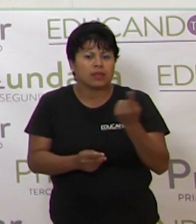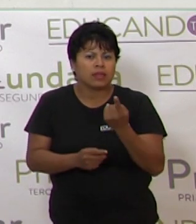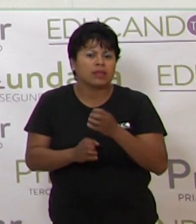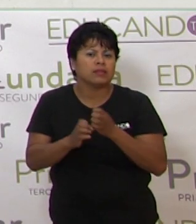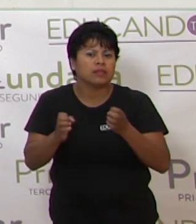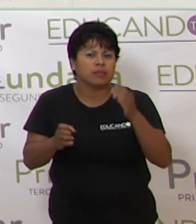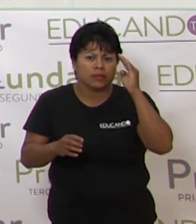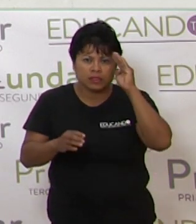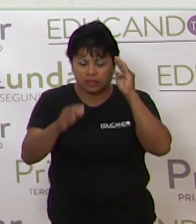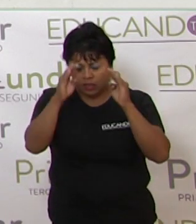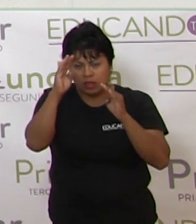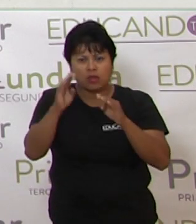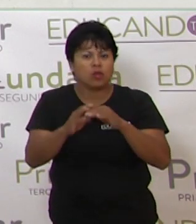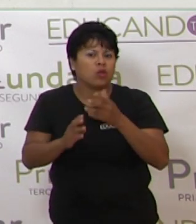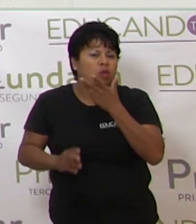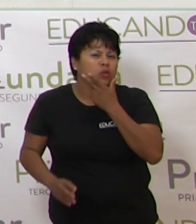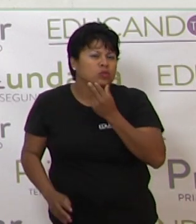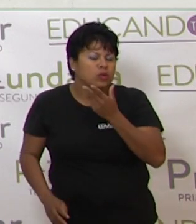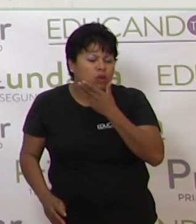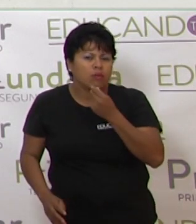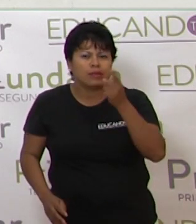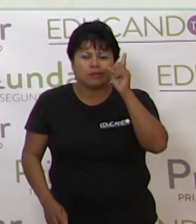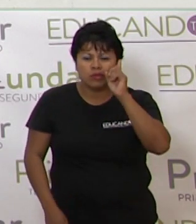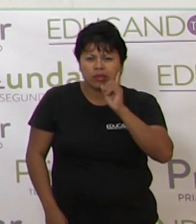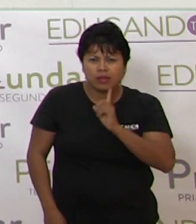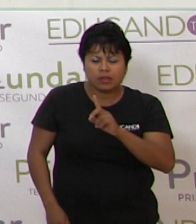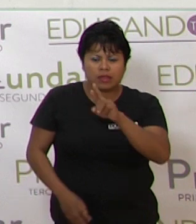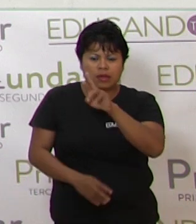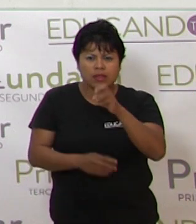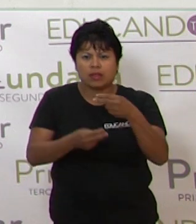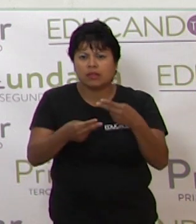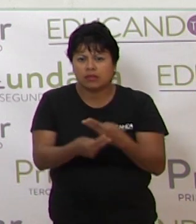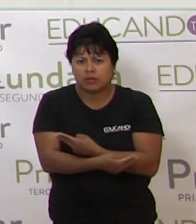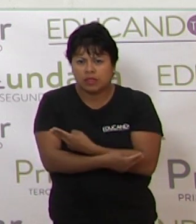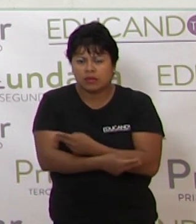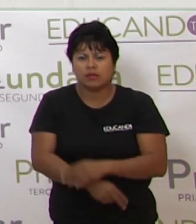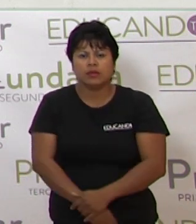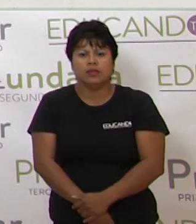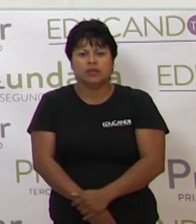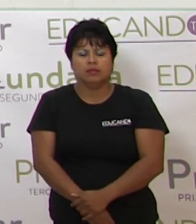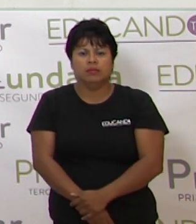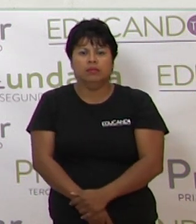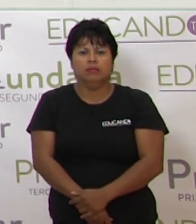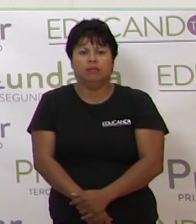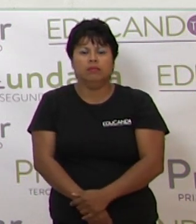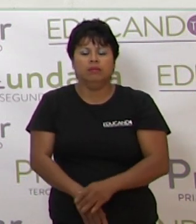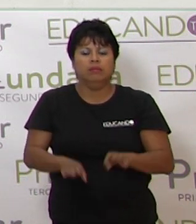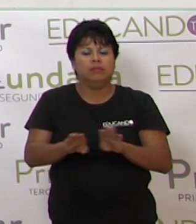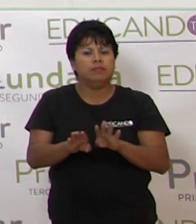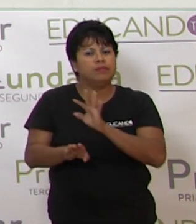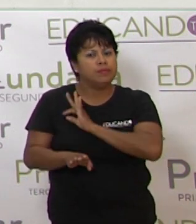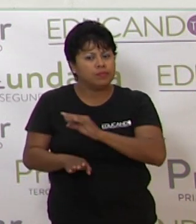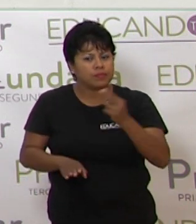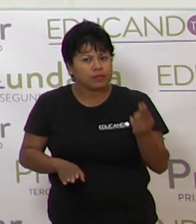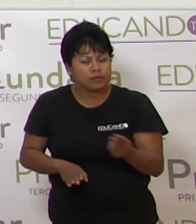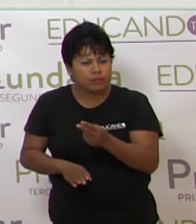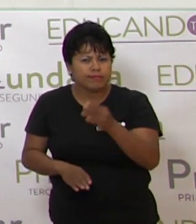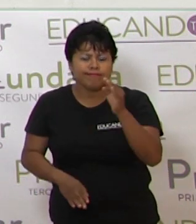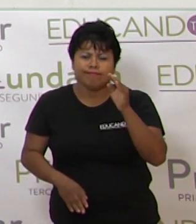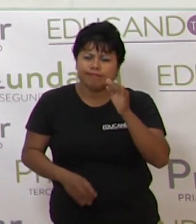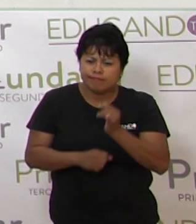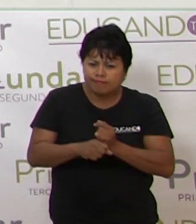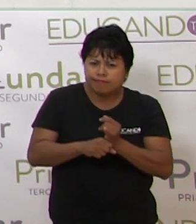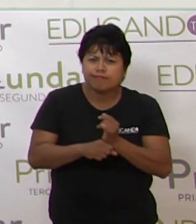estaban pensando los hombres y las mujeres del Renacimiento? ¿Cómo podrían ustedes